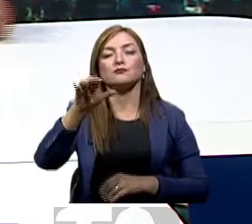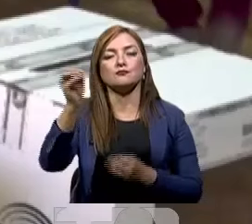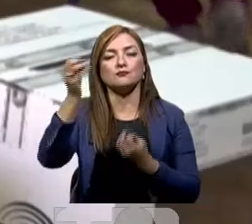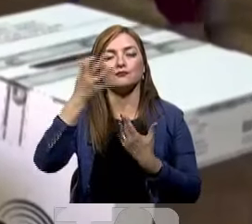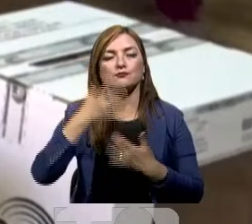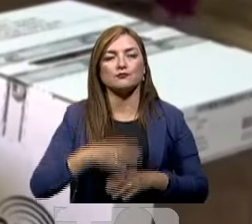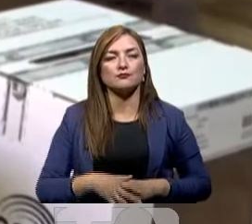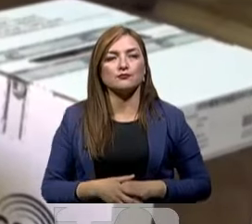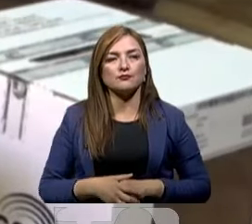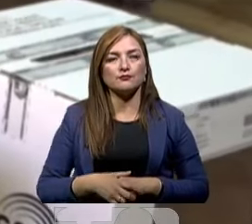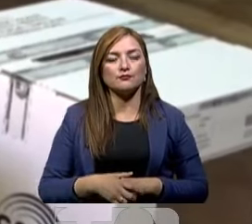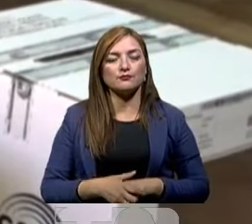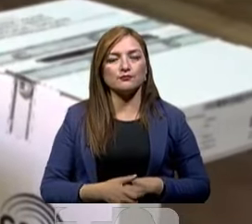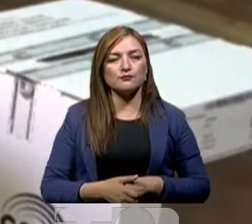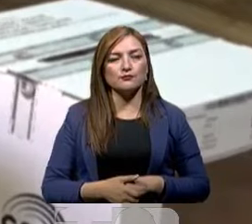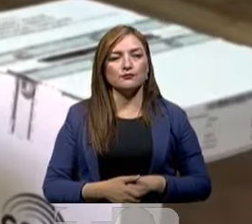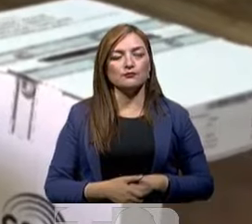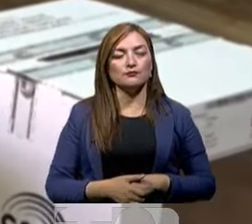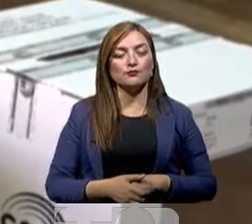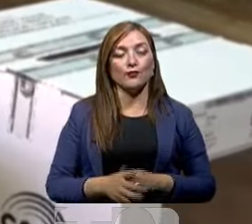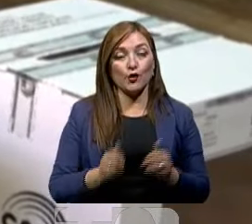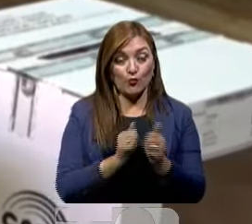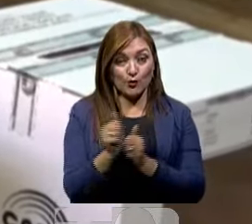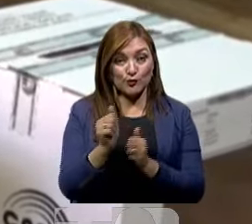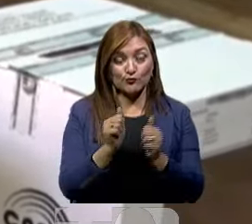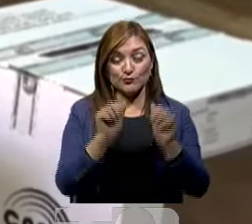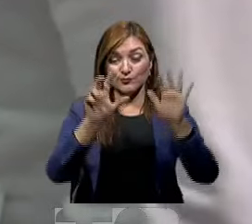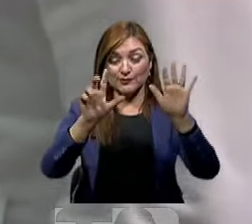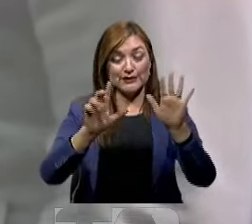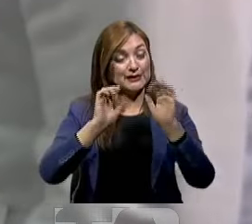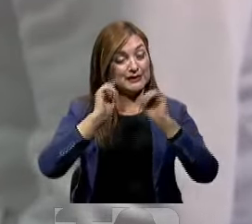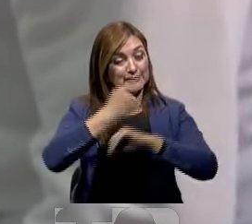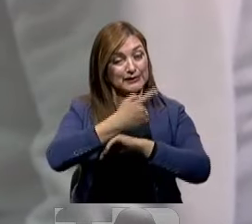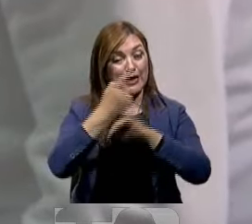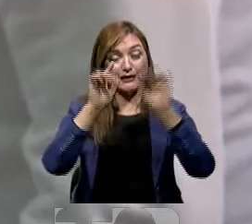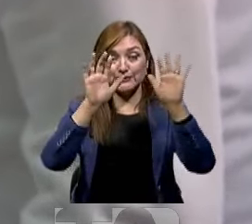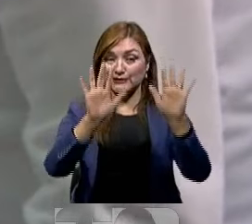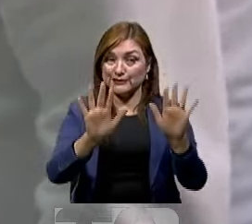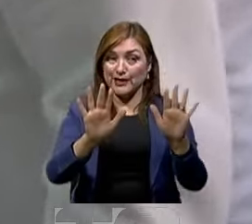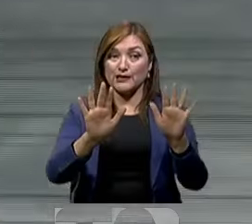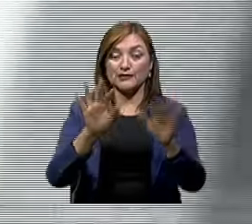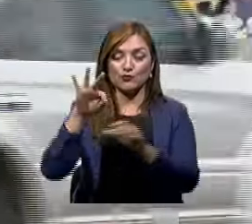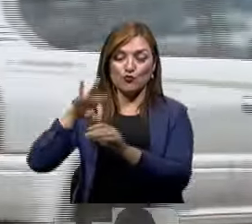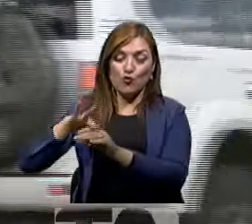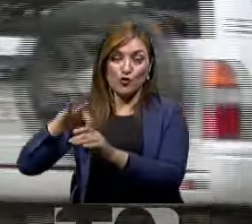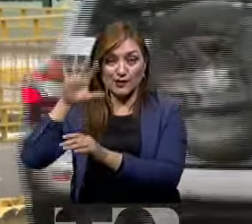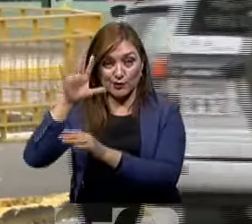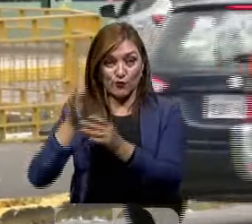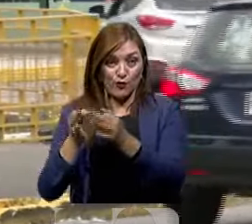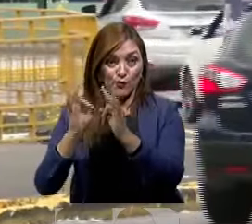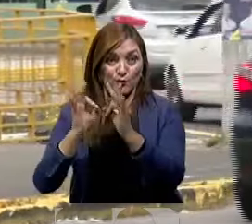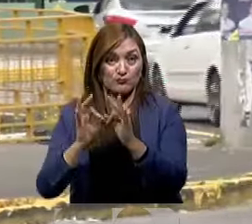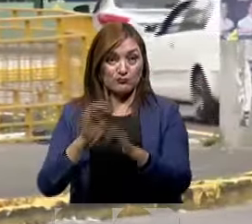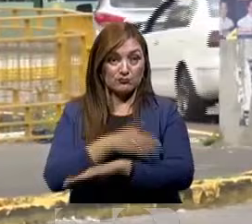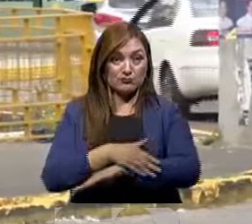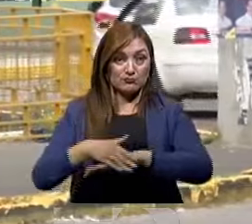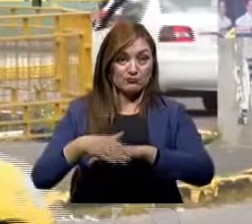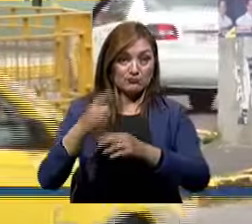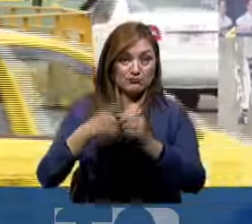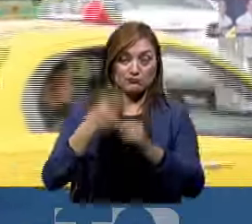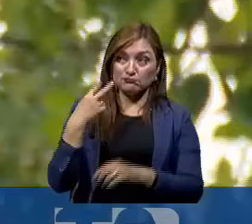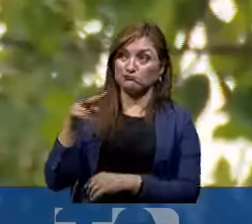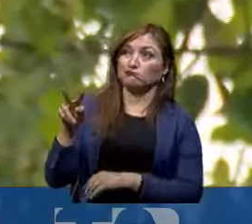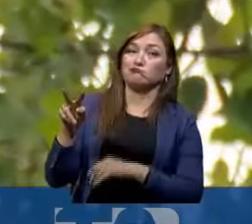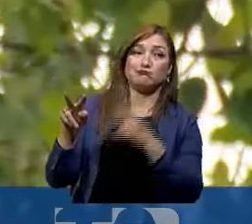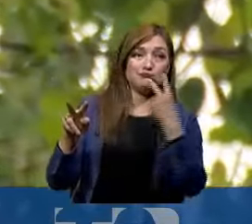reportaje. Ya han pasado 10 días desde las elecciones seccionales y algunas calles de la capital siguen